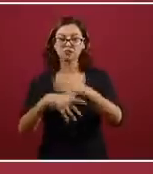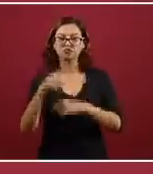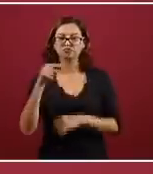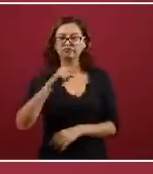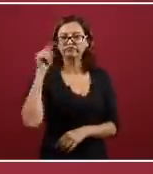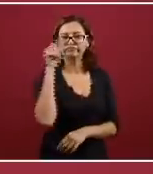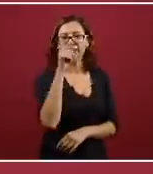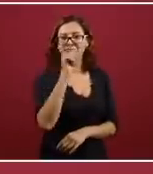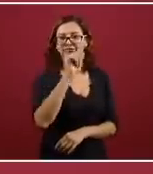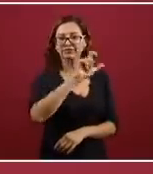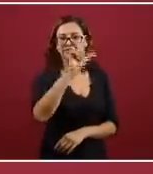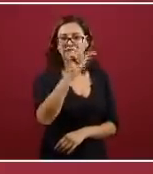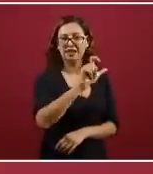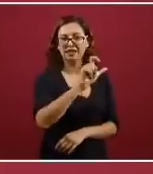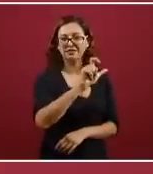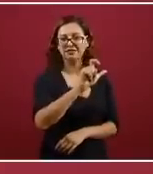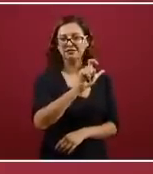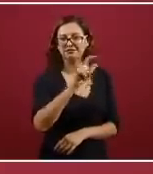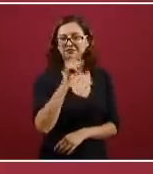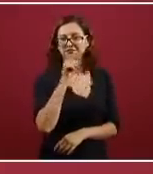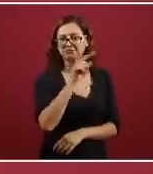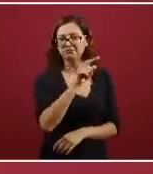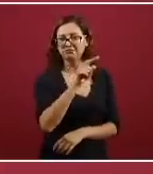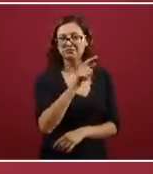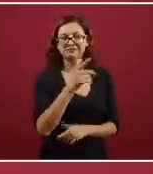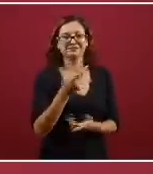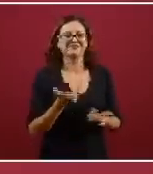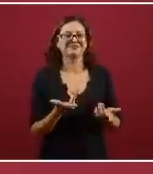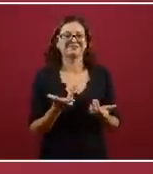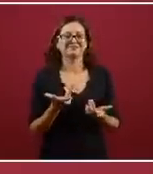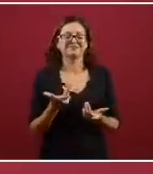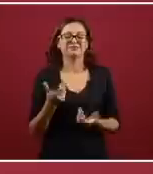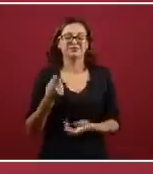Y nosotros, por razones geográficas,